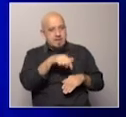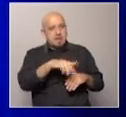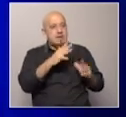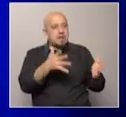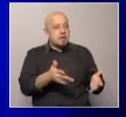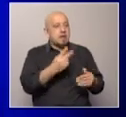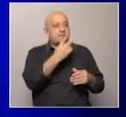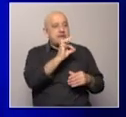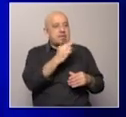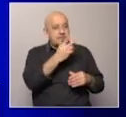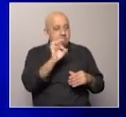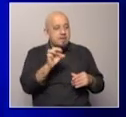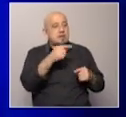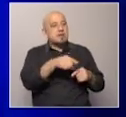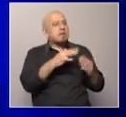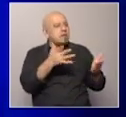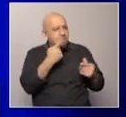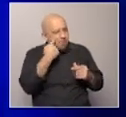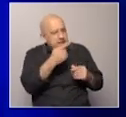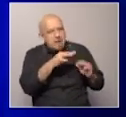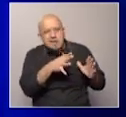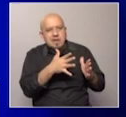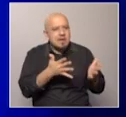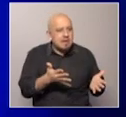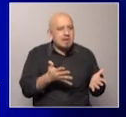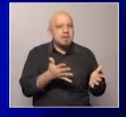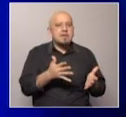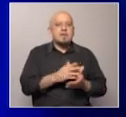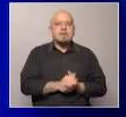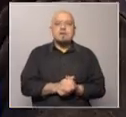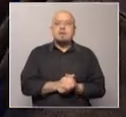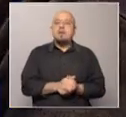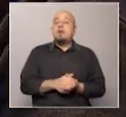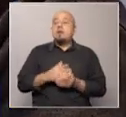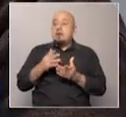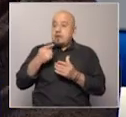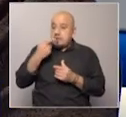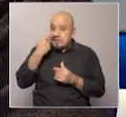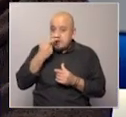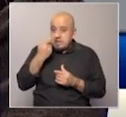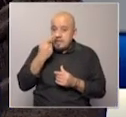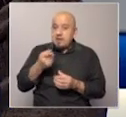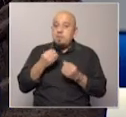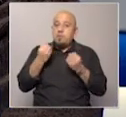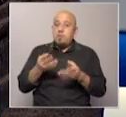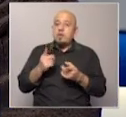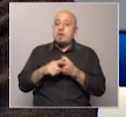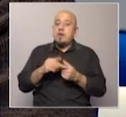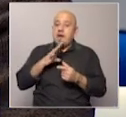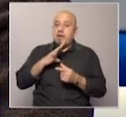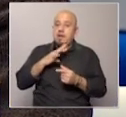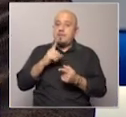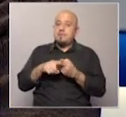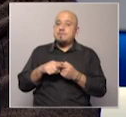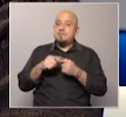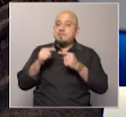guerra intendente que se va a ver ahí bueno es es interesante porque está bueno como lo planteadas está esta